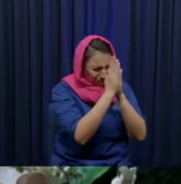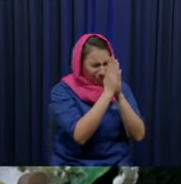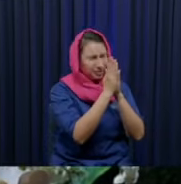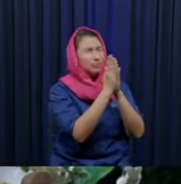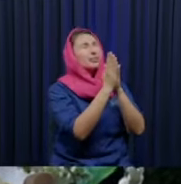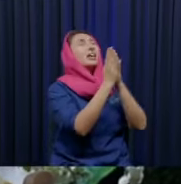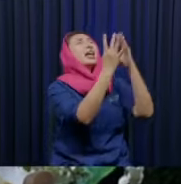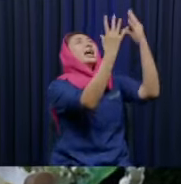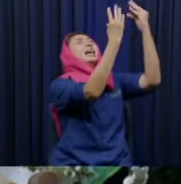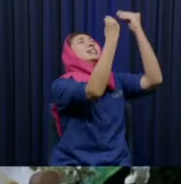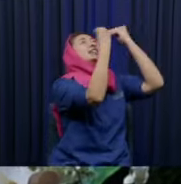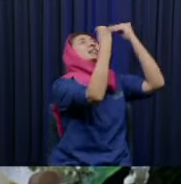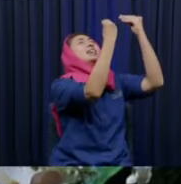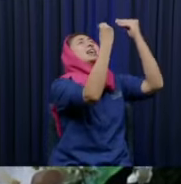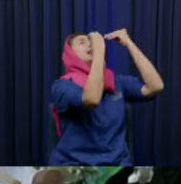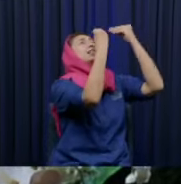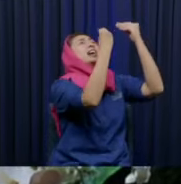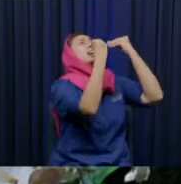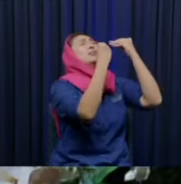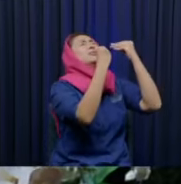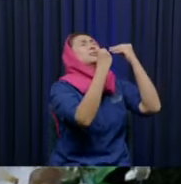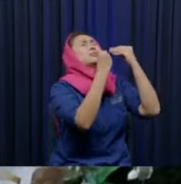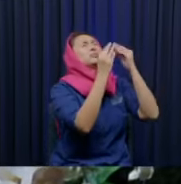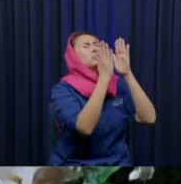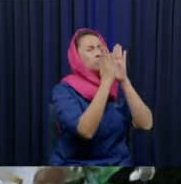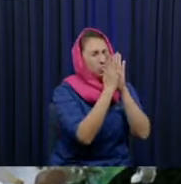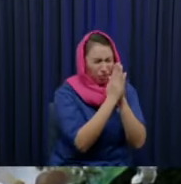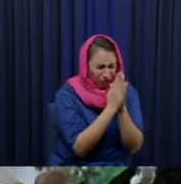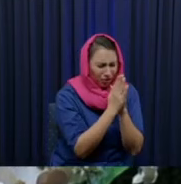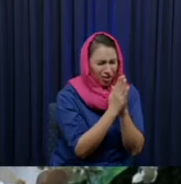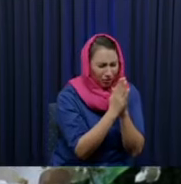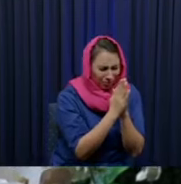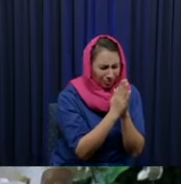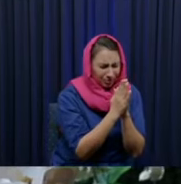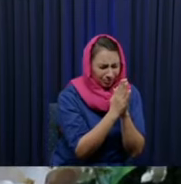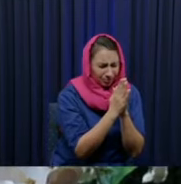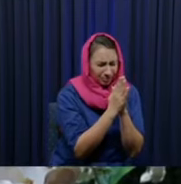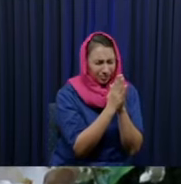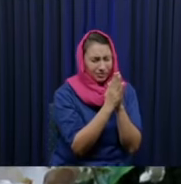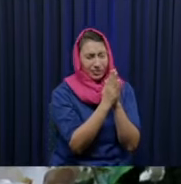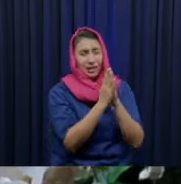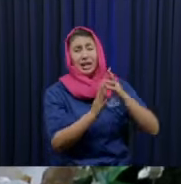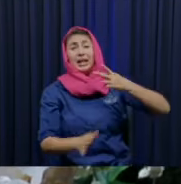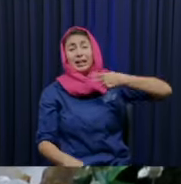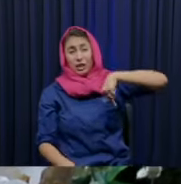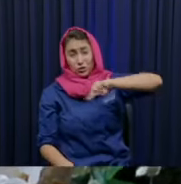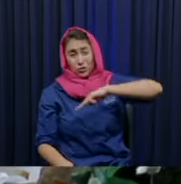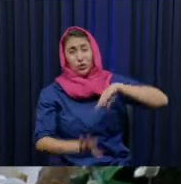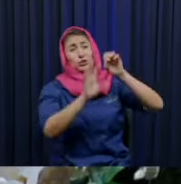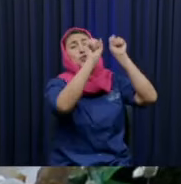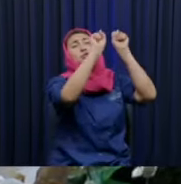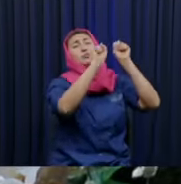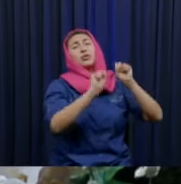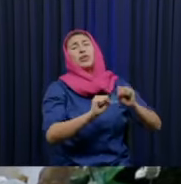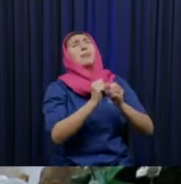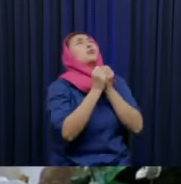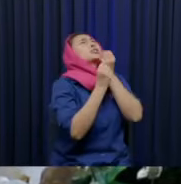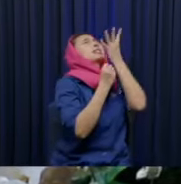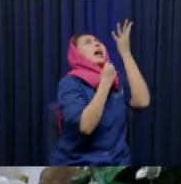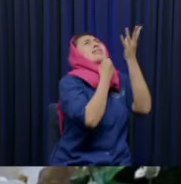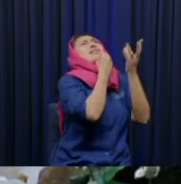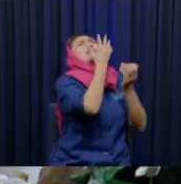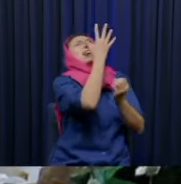ministros. Padre, Padre Santo, bendito, así como está escrito en tu palabra, que de la boca de